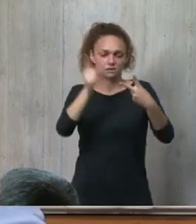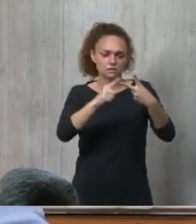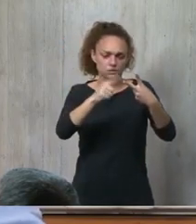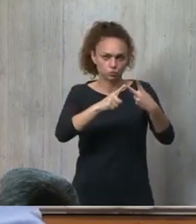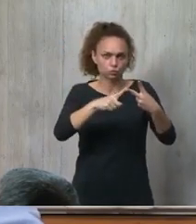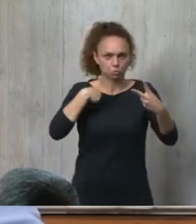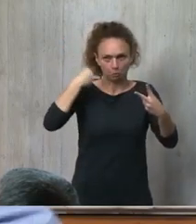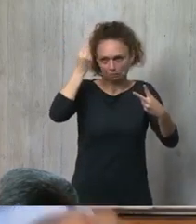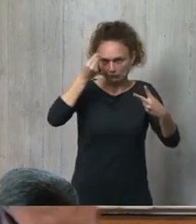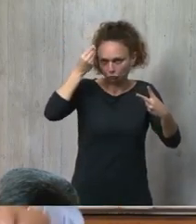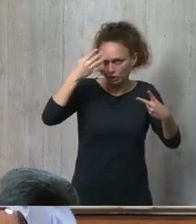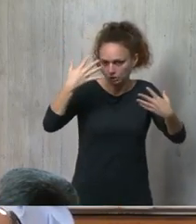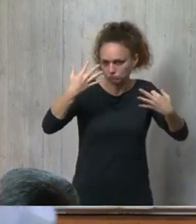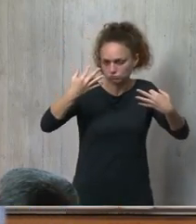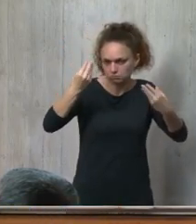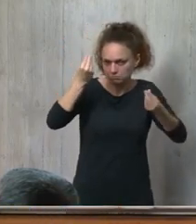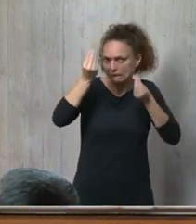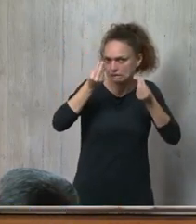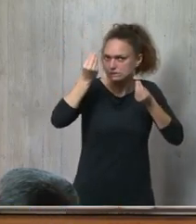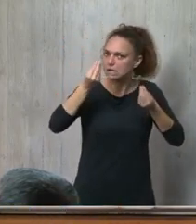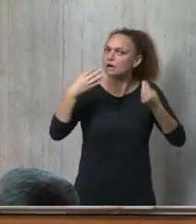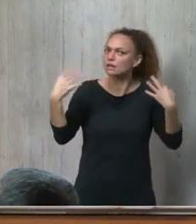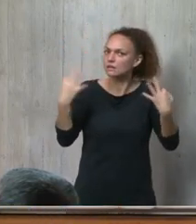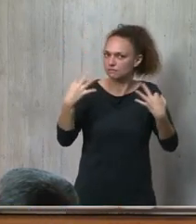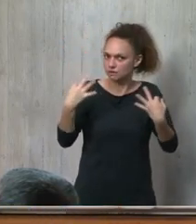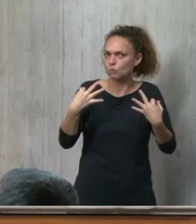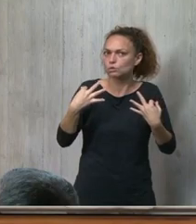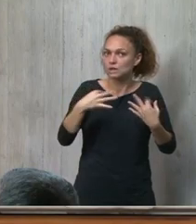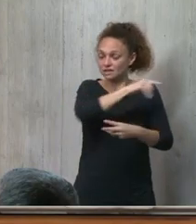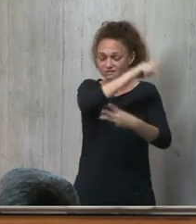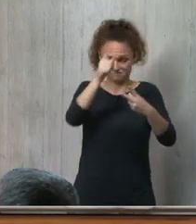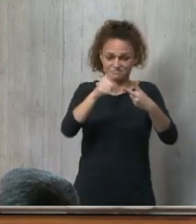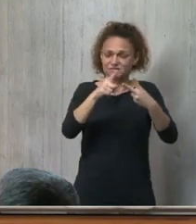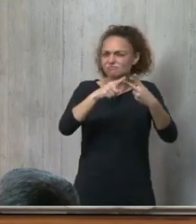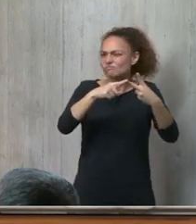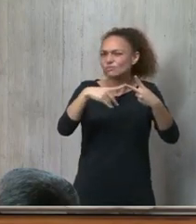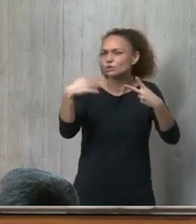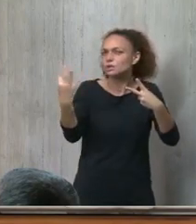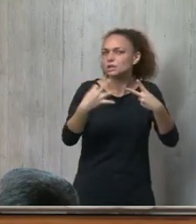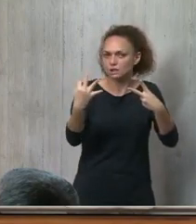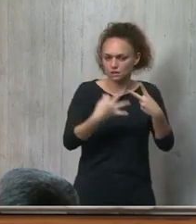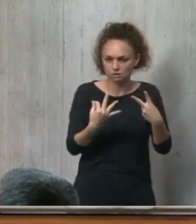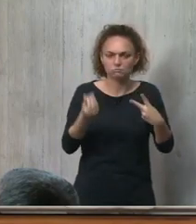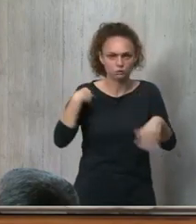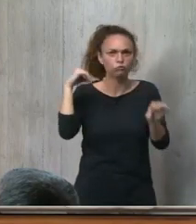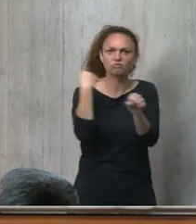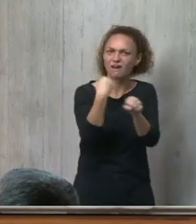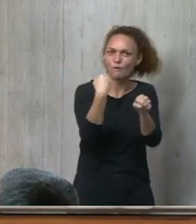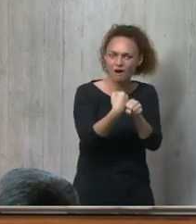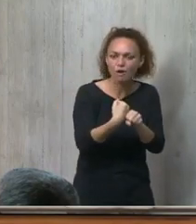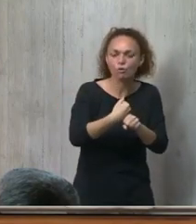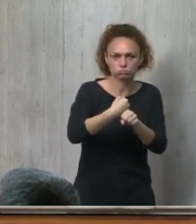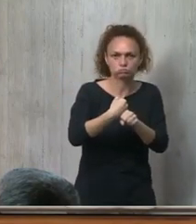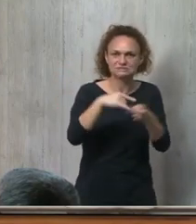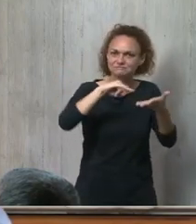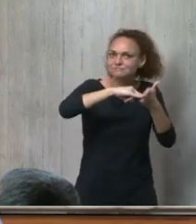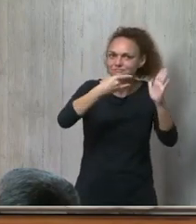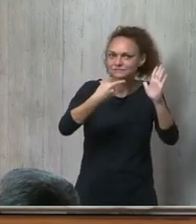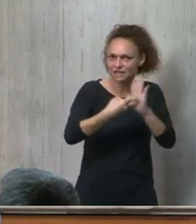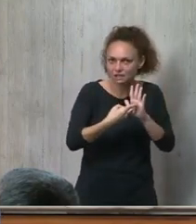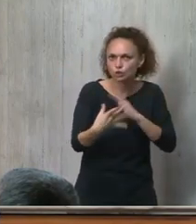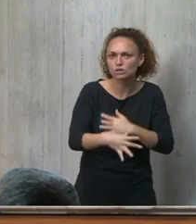y fundado hacer constar que el segundo factor que nos lleva a esta situación es el acierto técnico de las decisiones tomadas